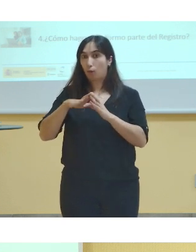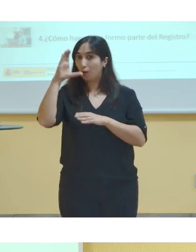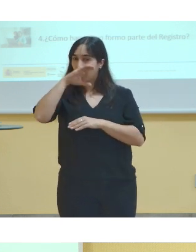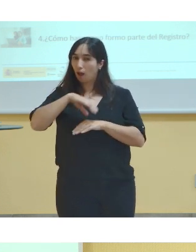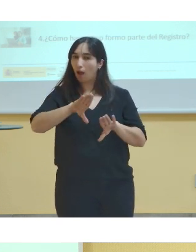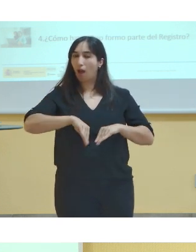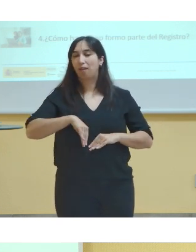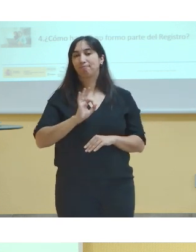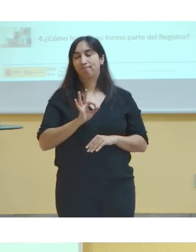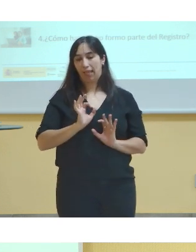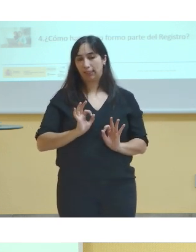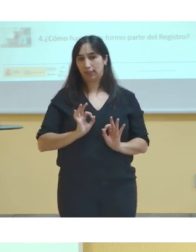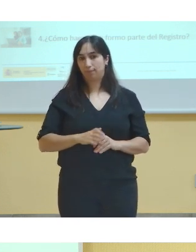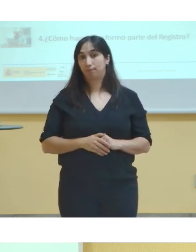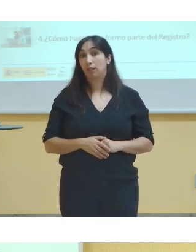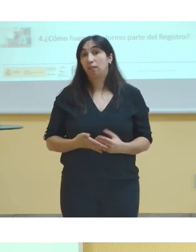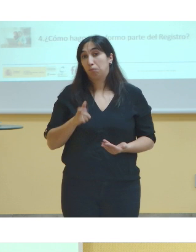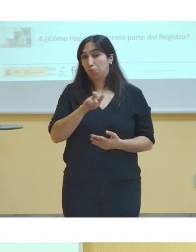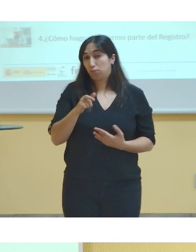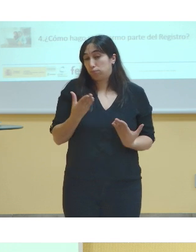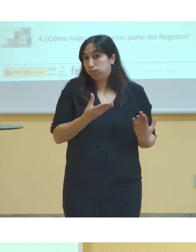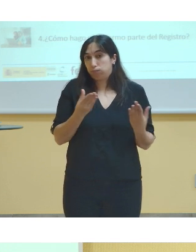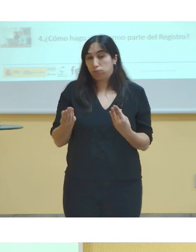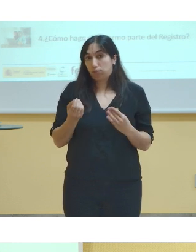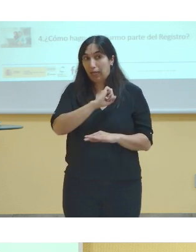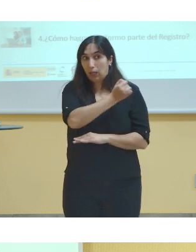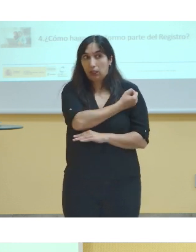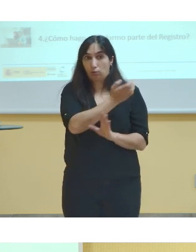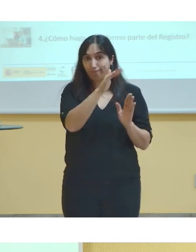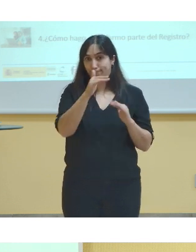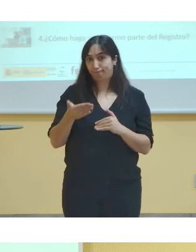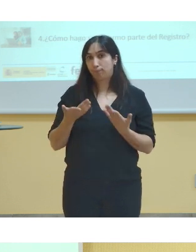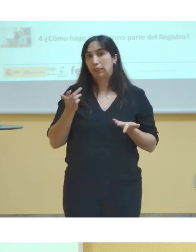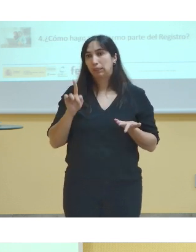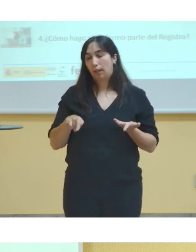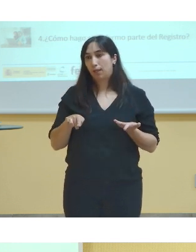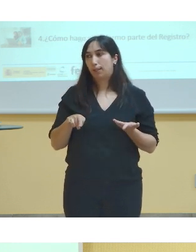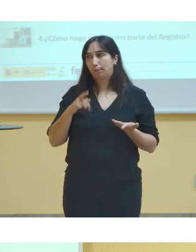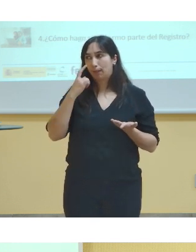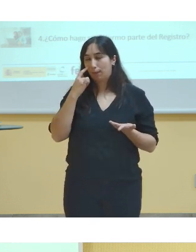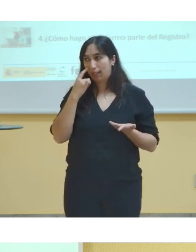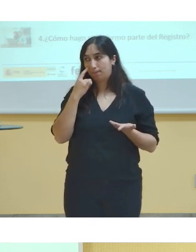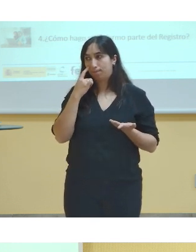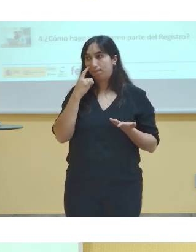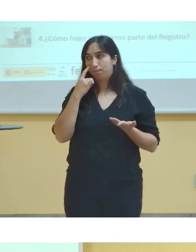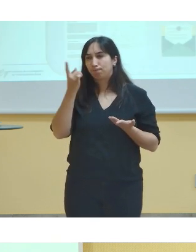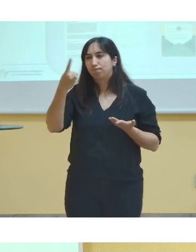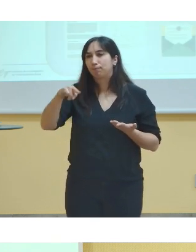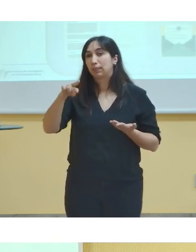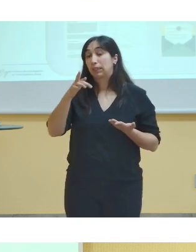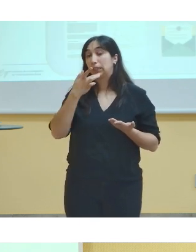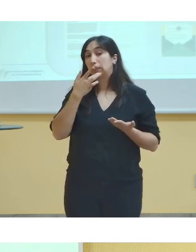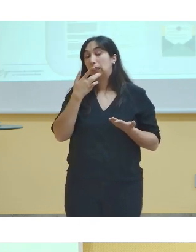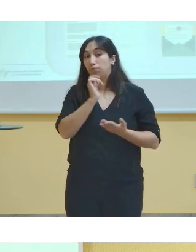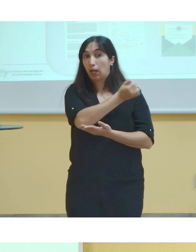científica. Pero claro, muchas personas no forman parte del registro, entonces también respondíamos a qué tenían que hacer si